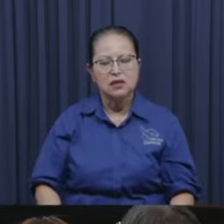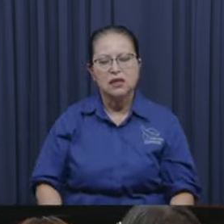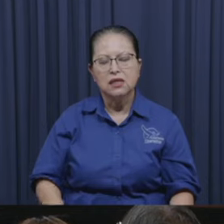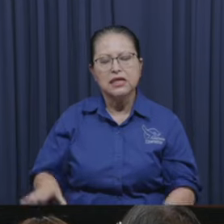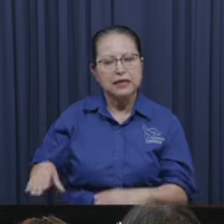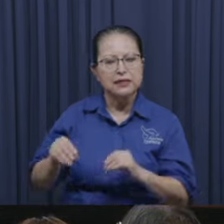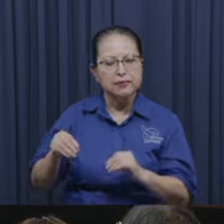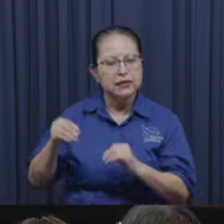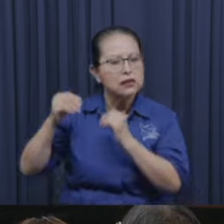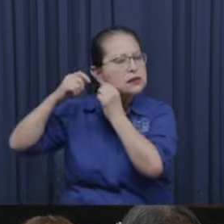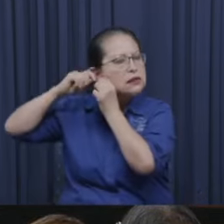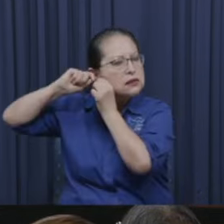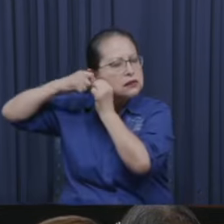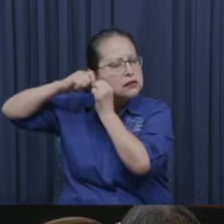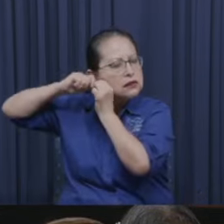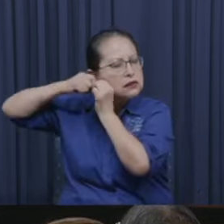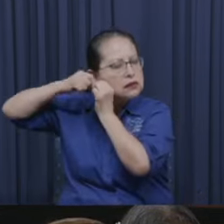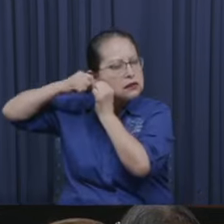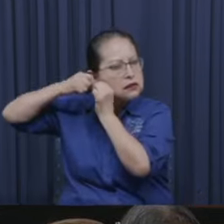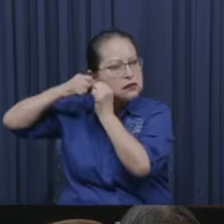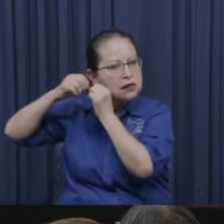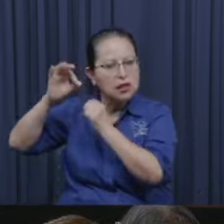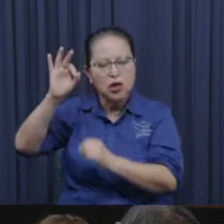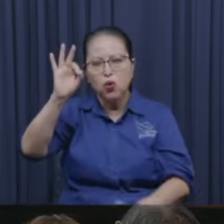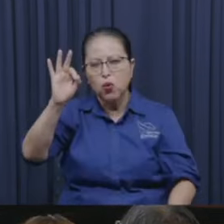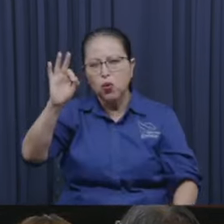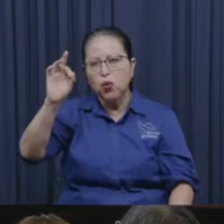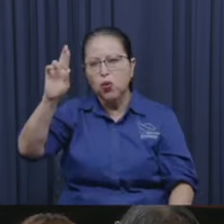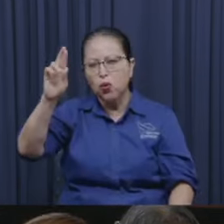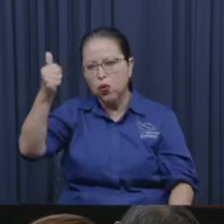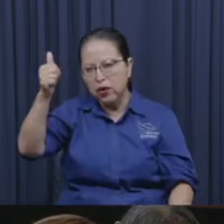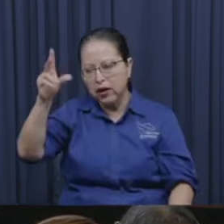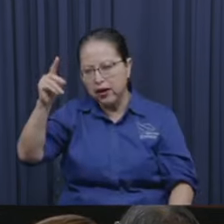pues orad Deme la